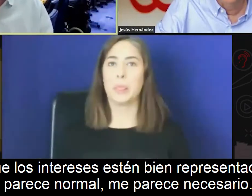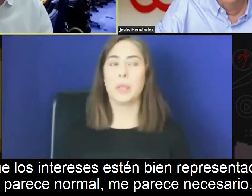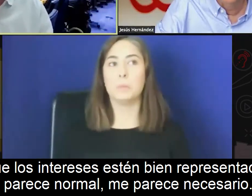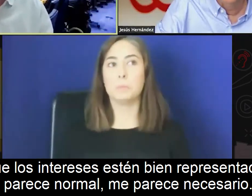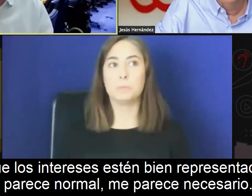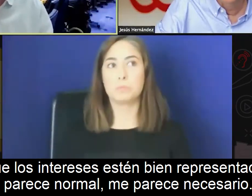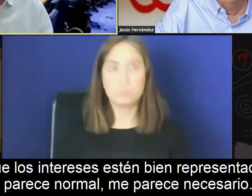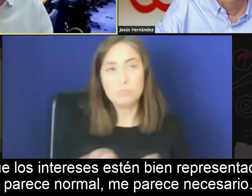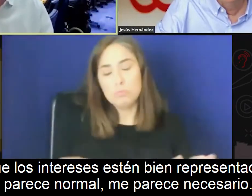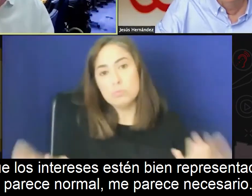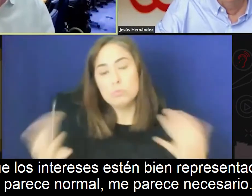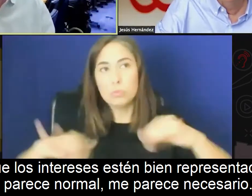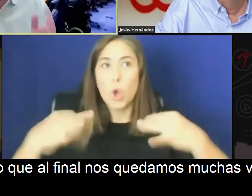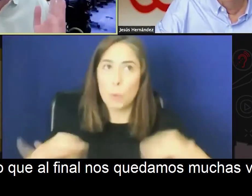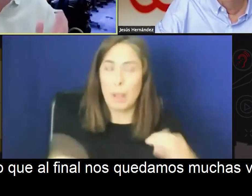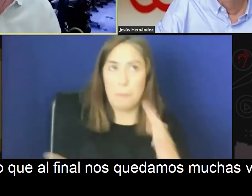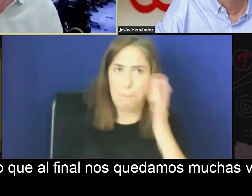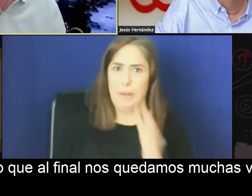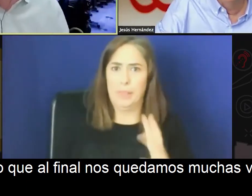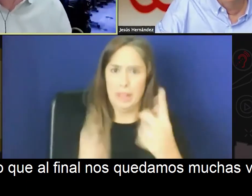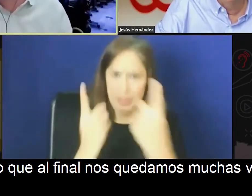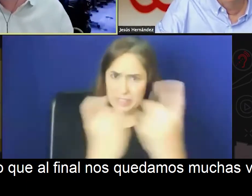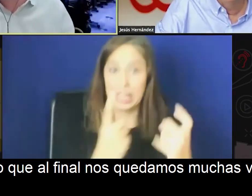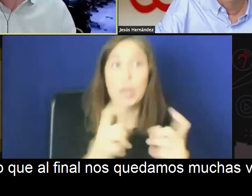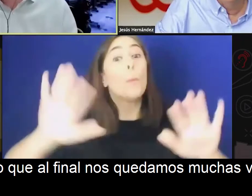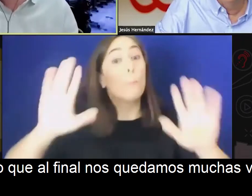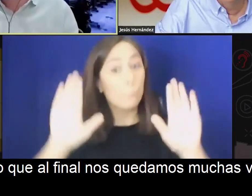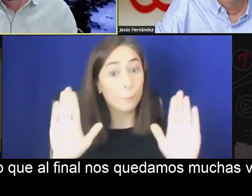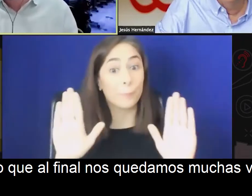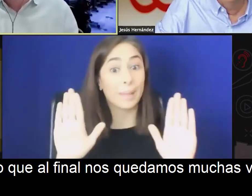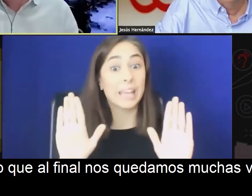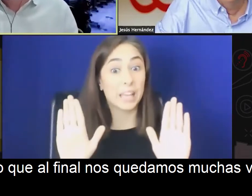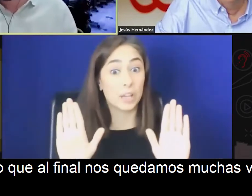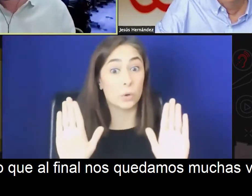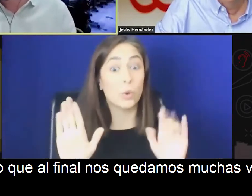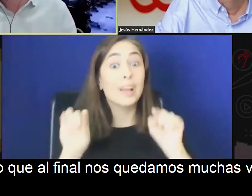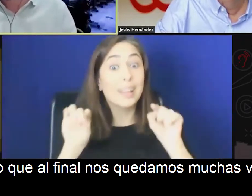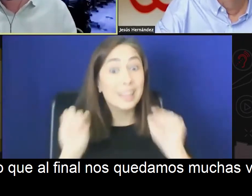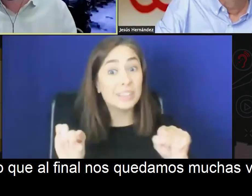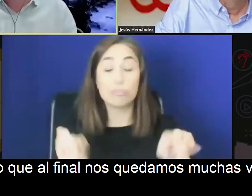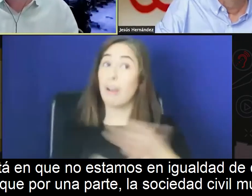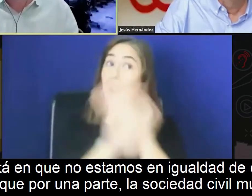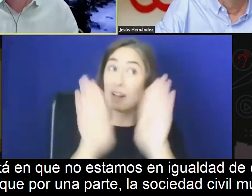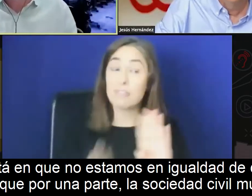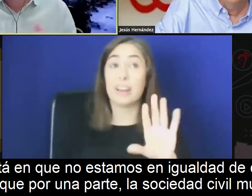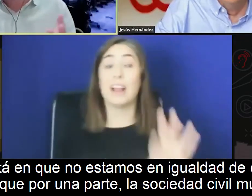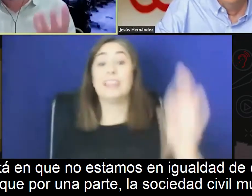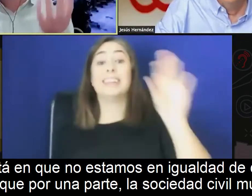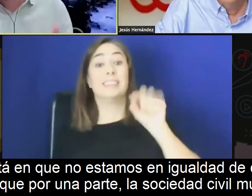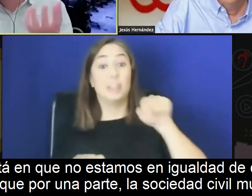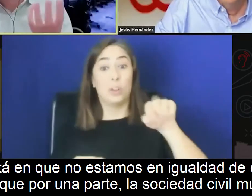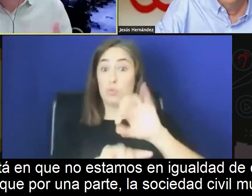me parece normal, me parece necesario, pero, y aquí es lo que al final nos quedamos muchas veces con ello, el problema está en